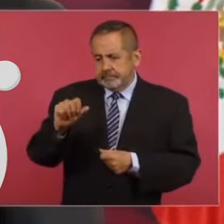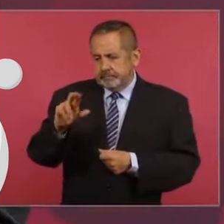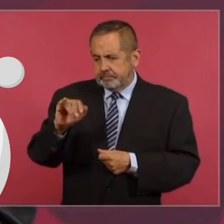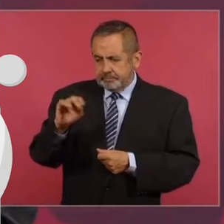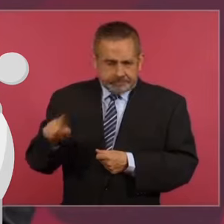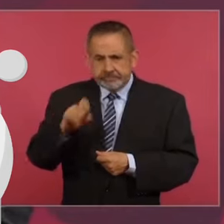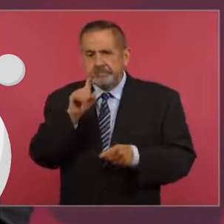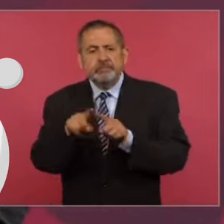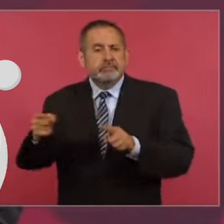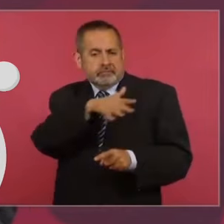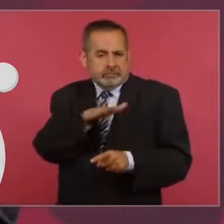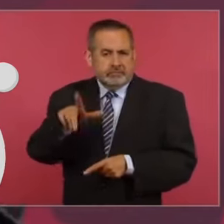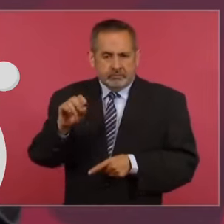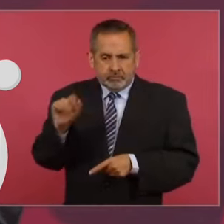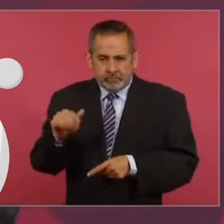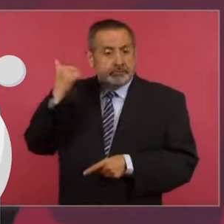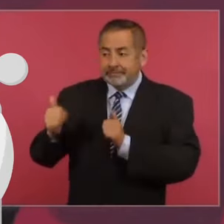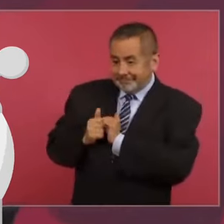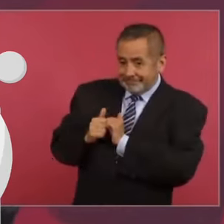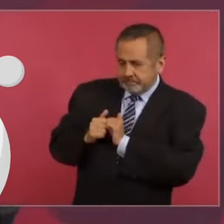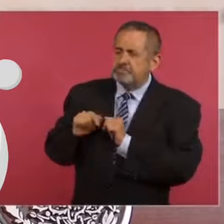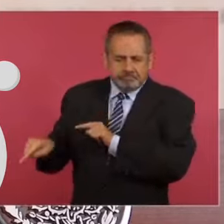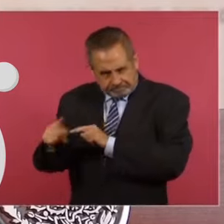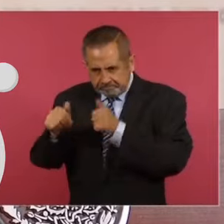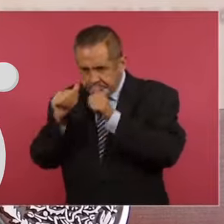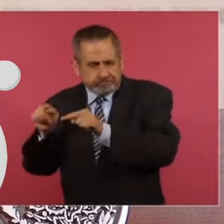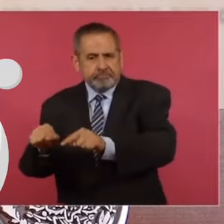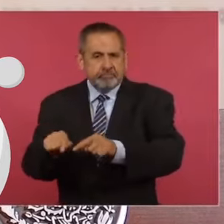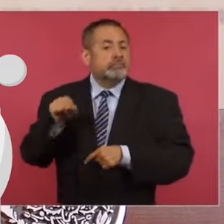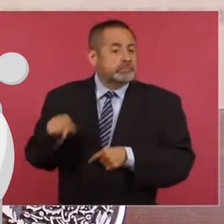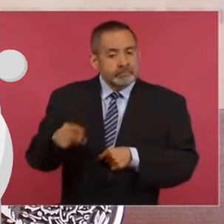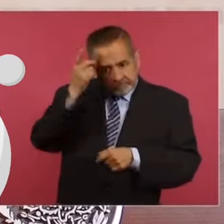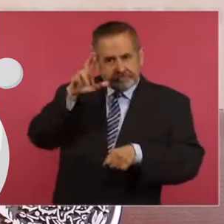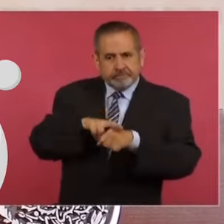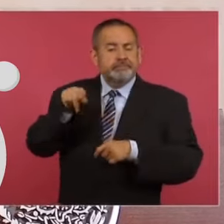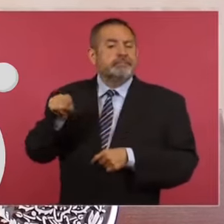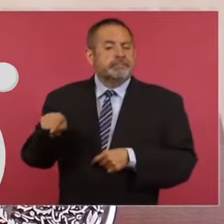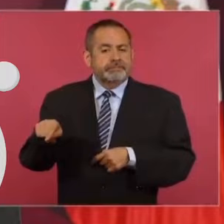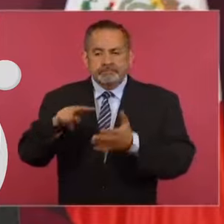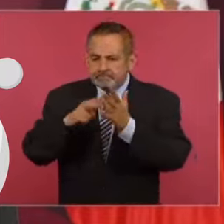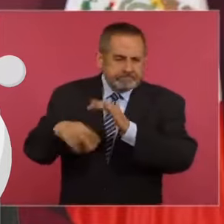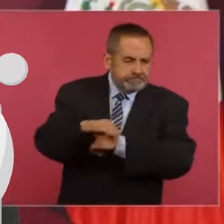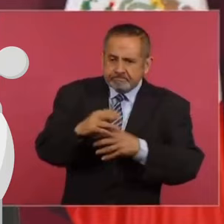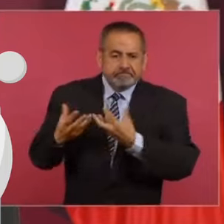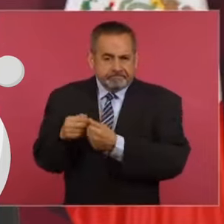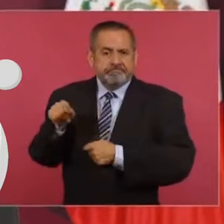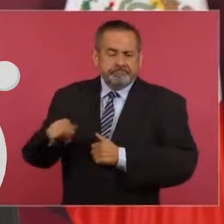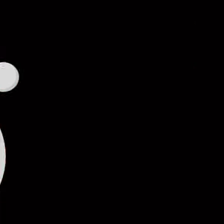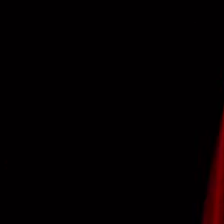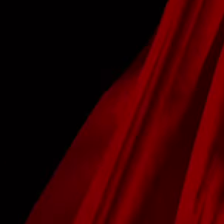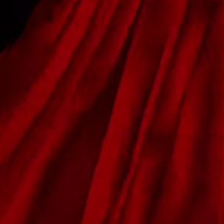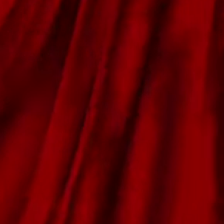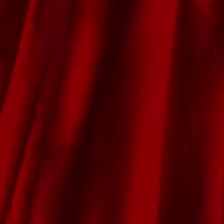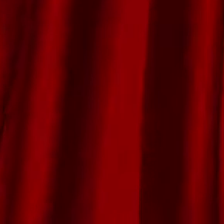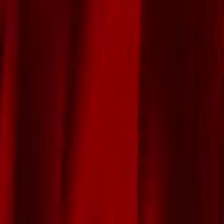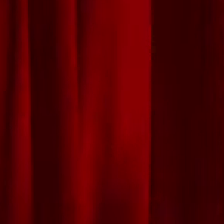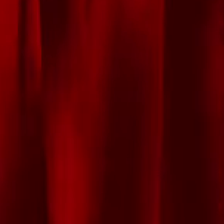está atendiendo el general Loza, que estaba conmigo, que es el director de ingenieros militares.